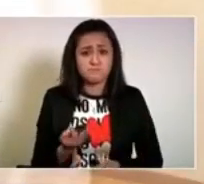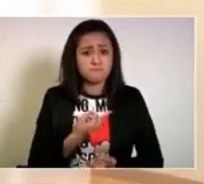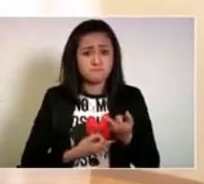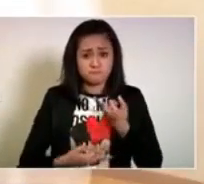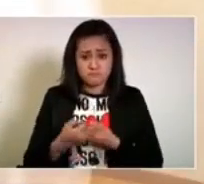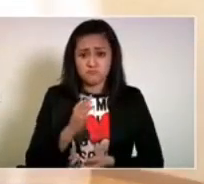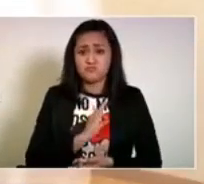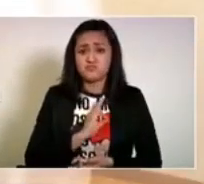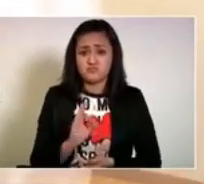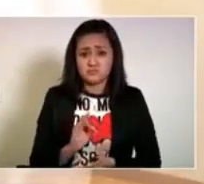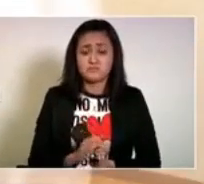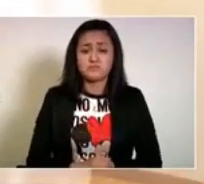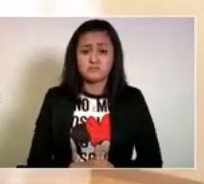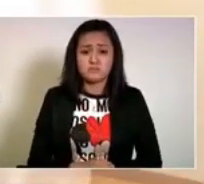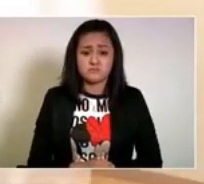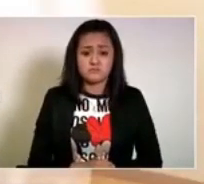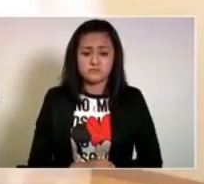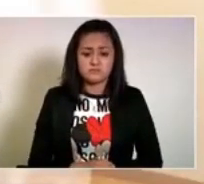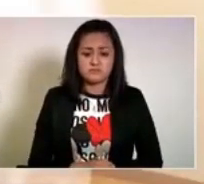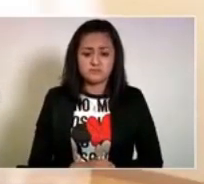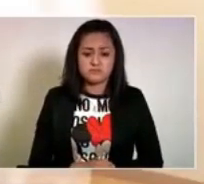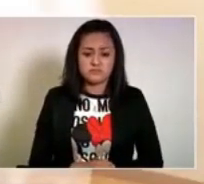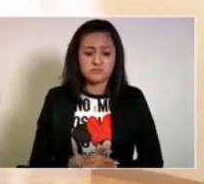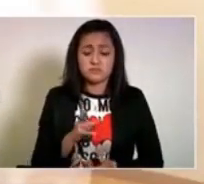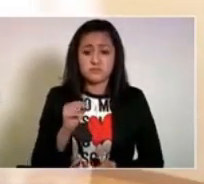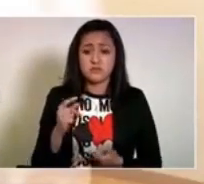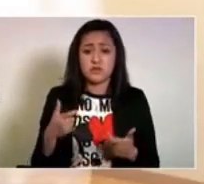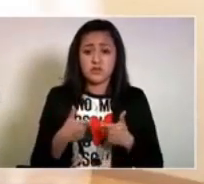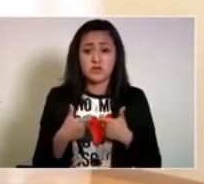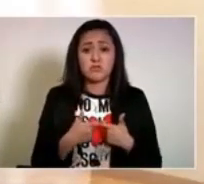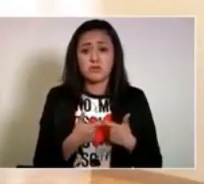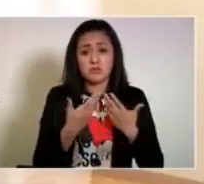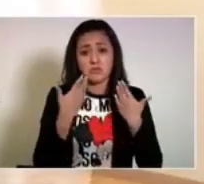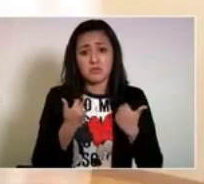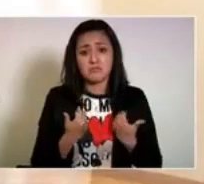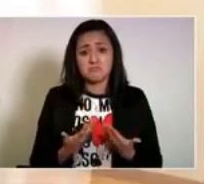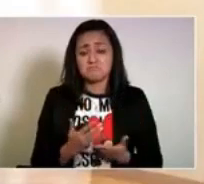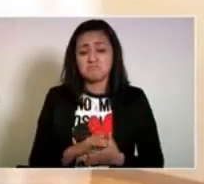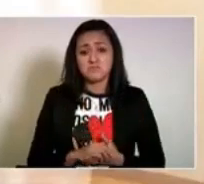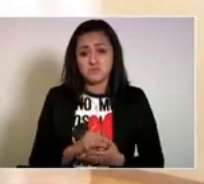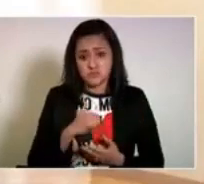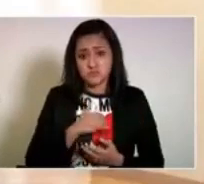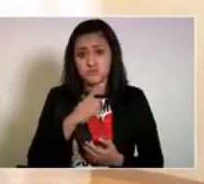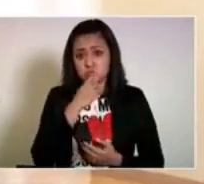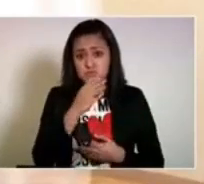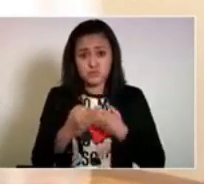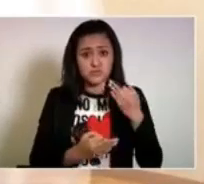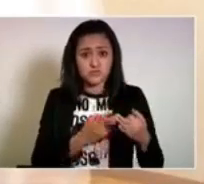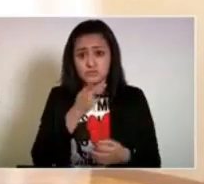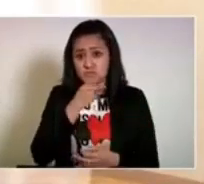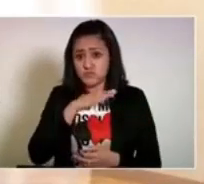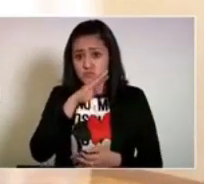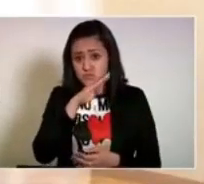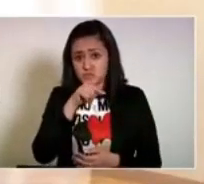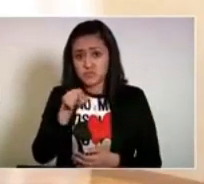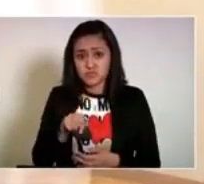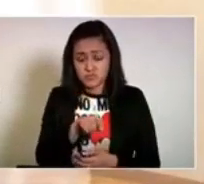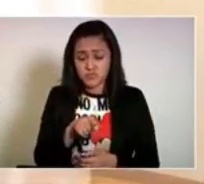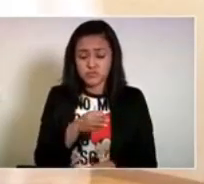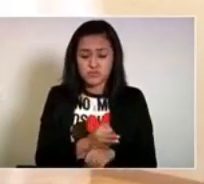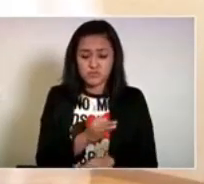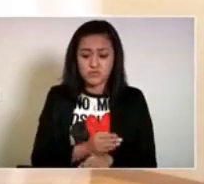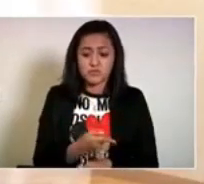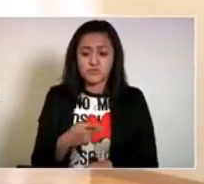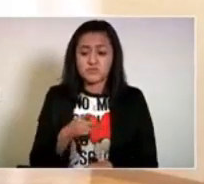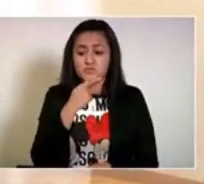Todos podemos. Pero nadie coopera. Pero yo les digo a todos los padres de